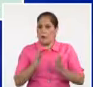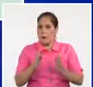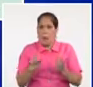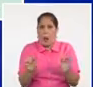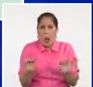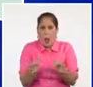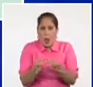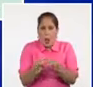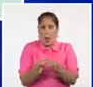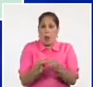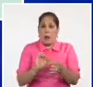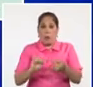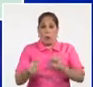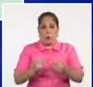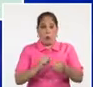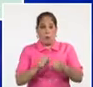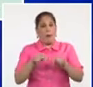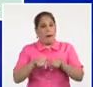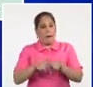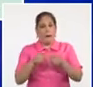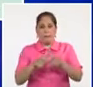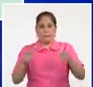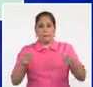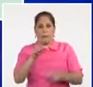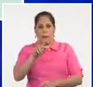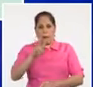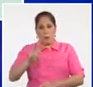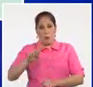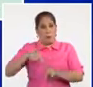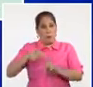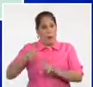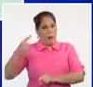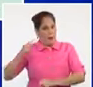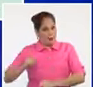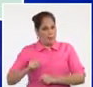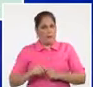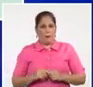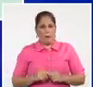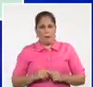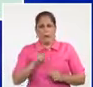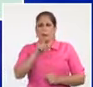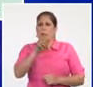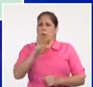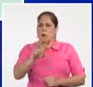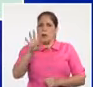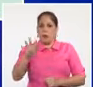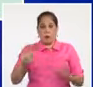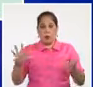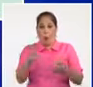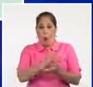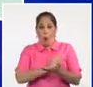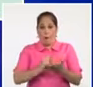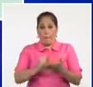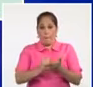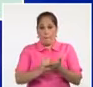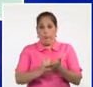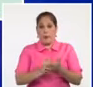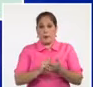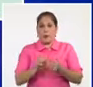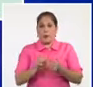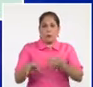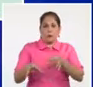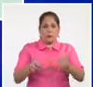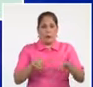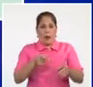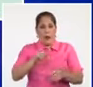de control de la pandemia, 24 casos más, 144 en total, una dispersión que ayer